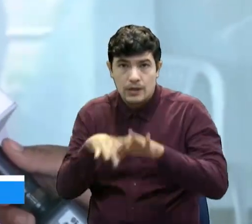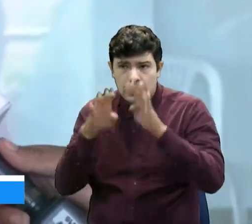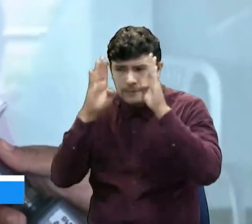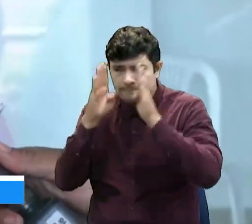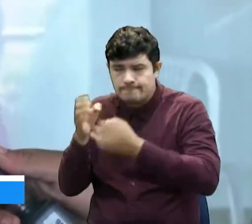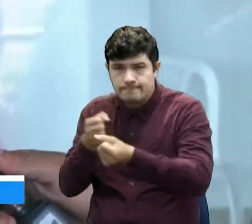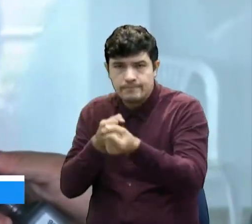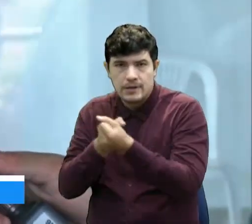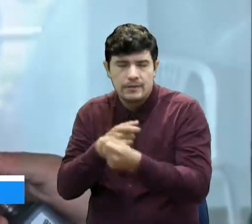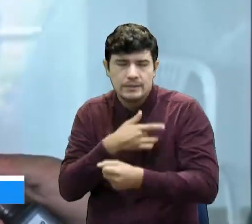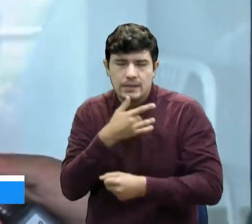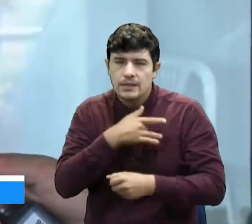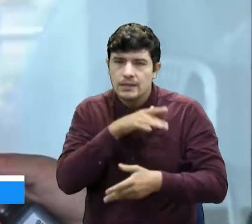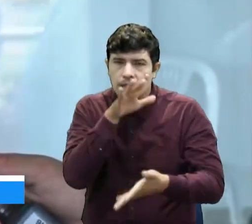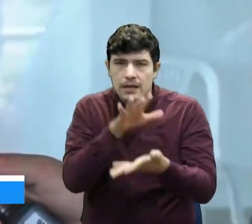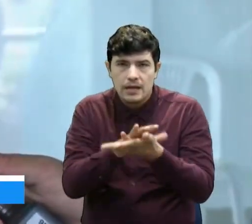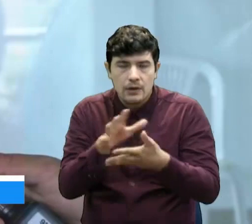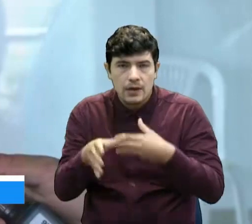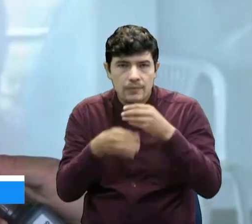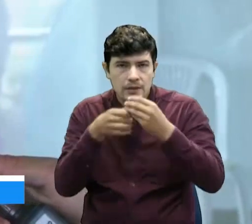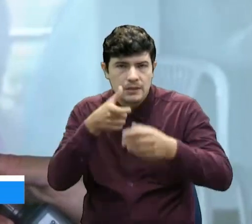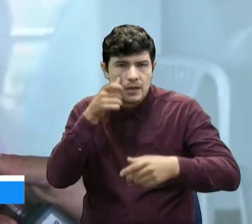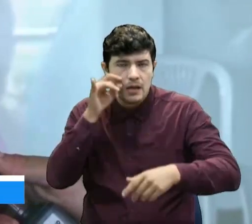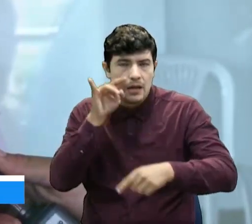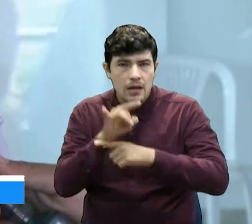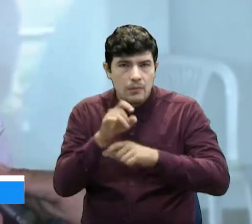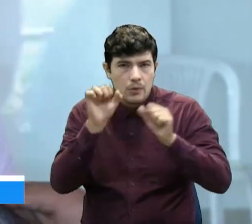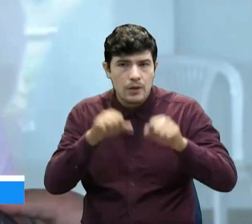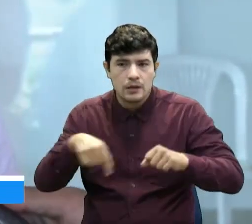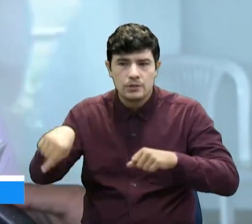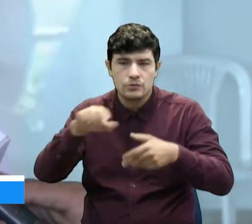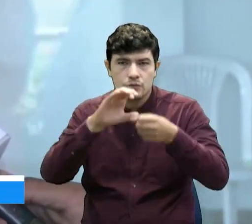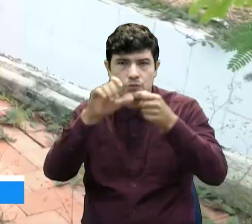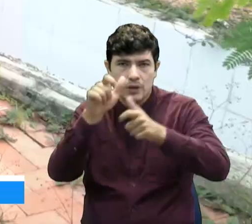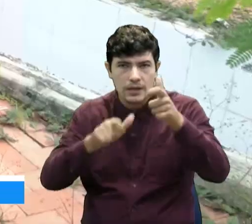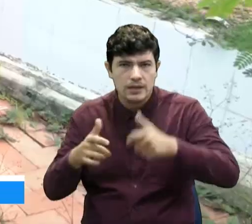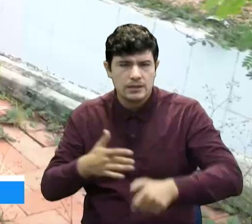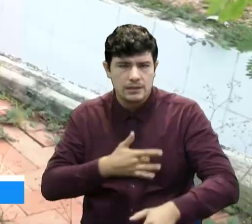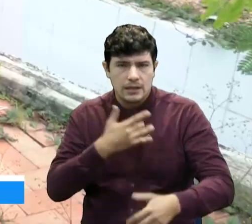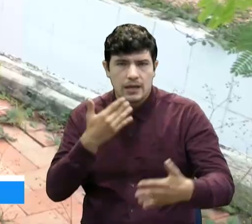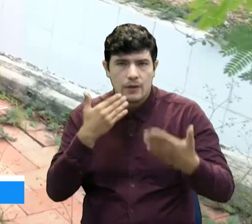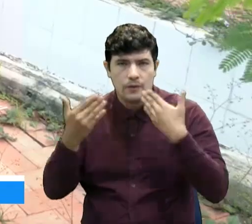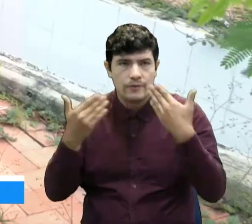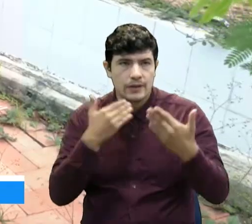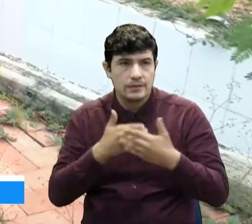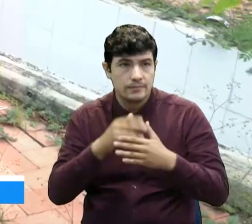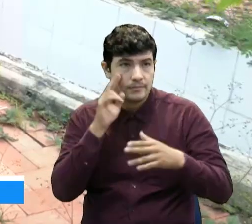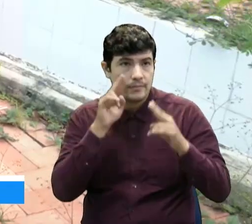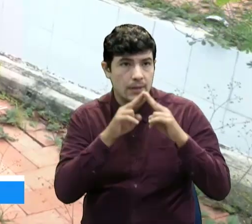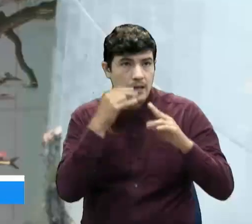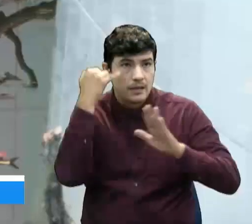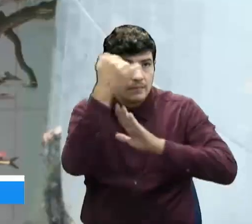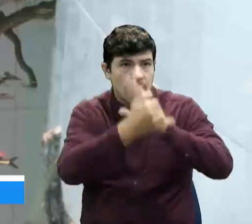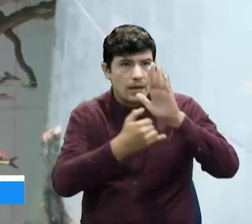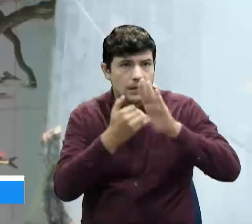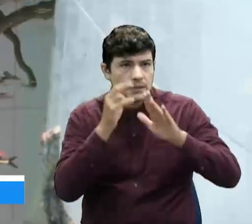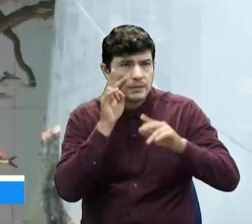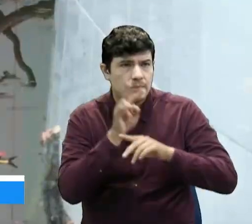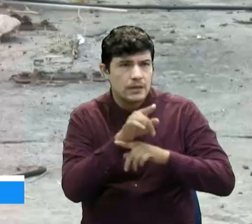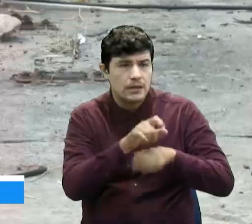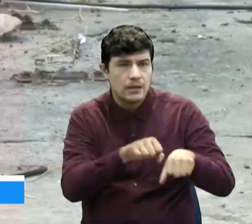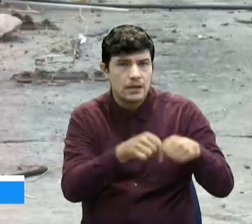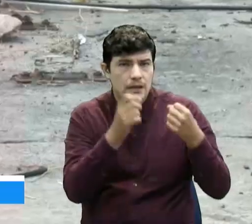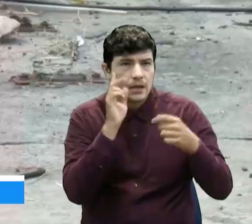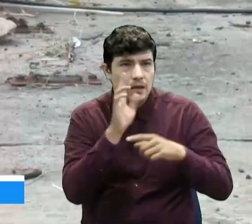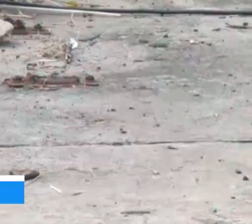tranquilidad, los diferentes operativos de control para generar esa confianza con la ciudadanía. Estas imágenes evidencian el estado de deterioro en el que se